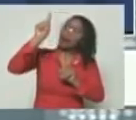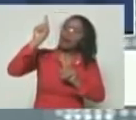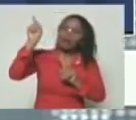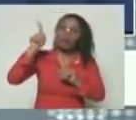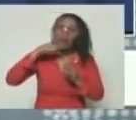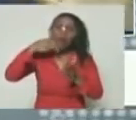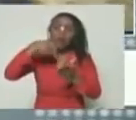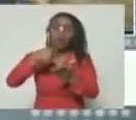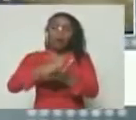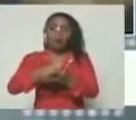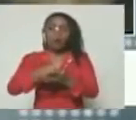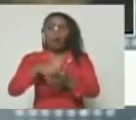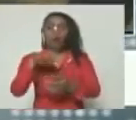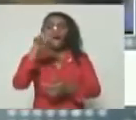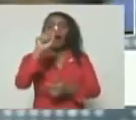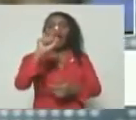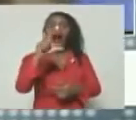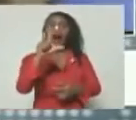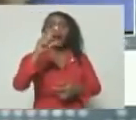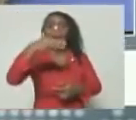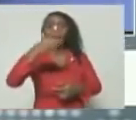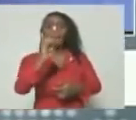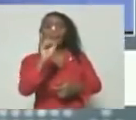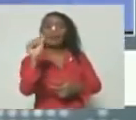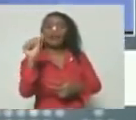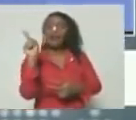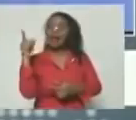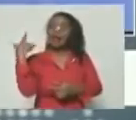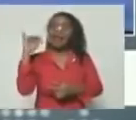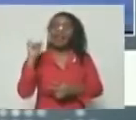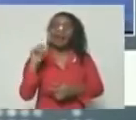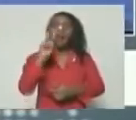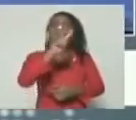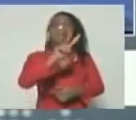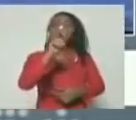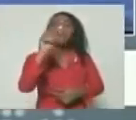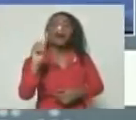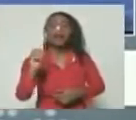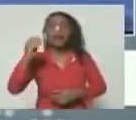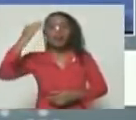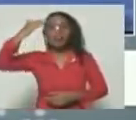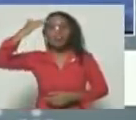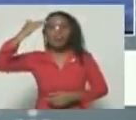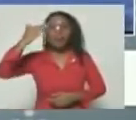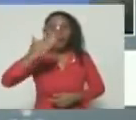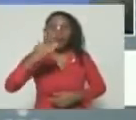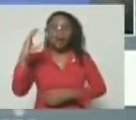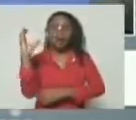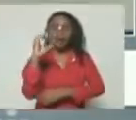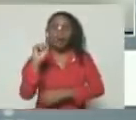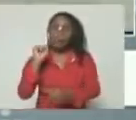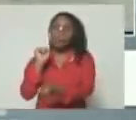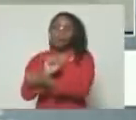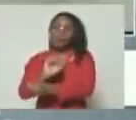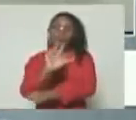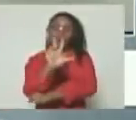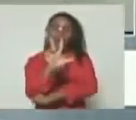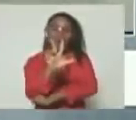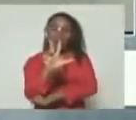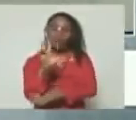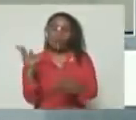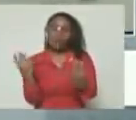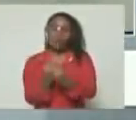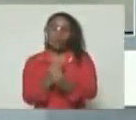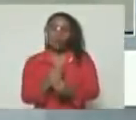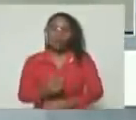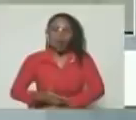llamaban los Alpes. Allí había por lo menos 20 paramilitares colombianos. Capturamos a 3 con sus armas.